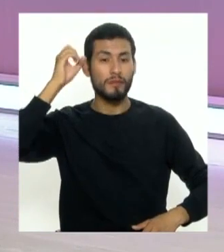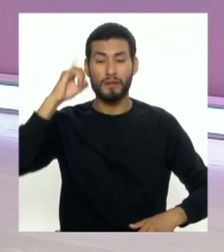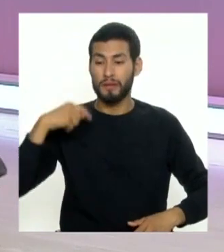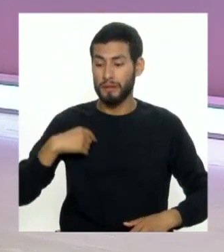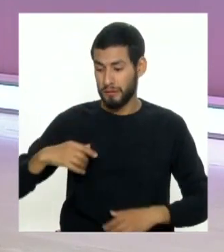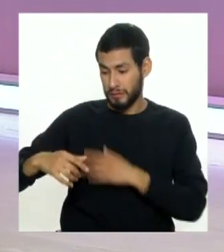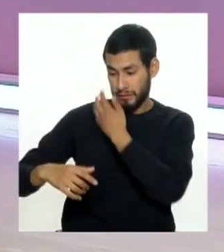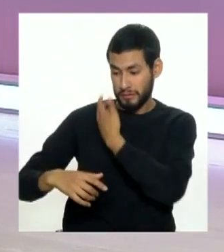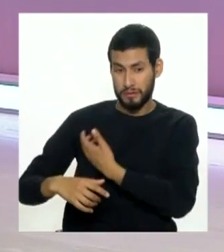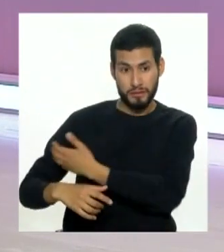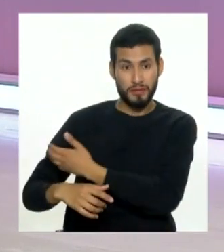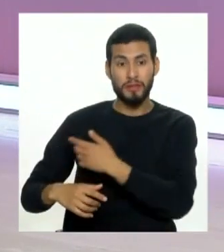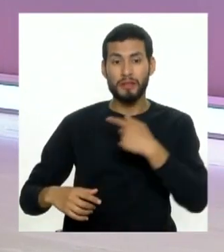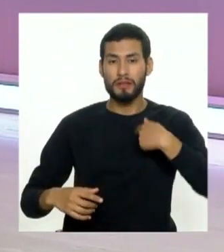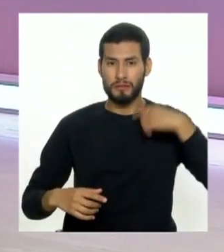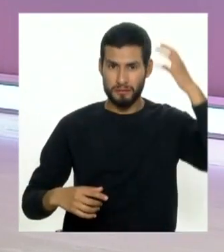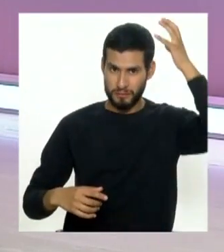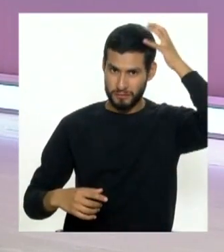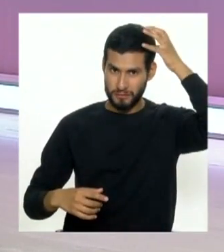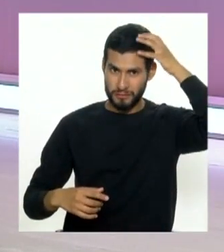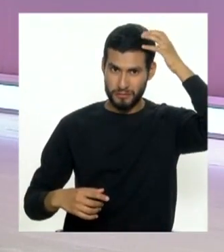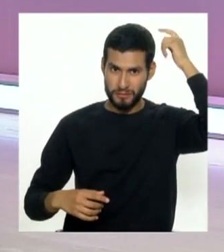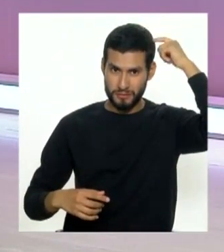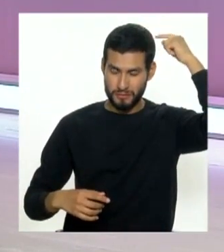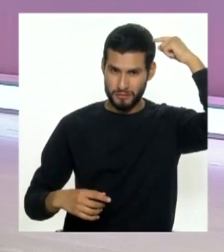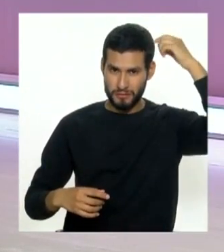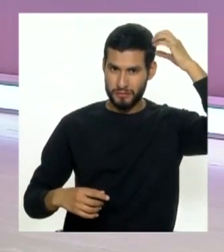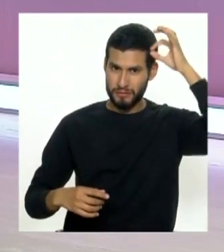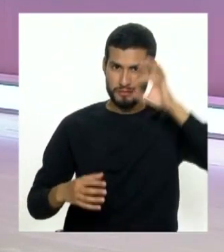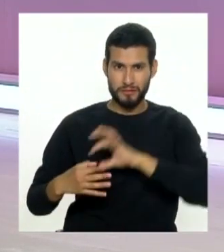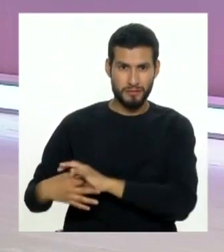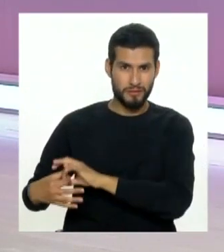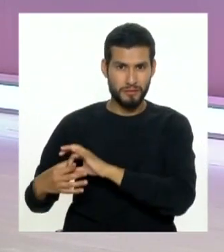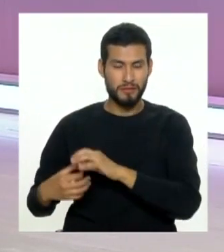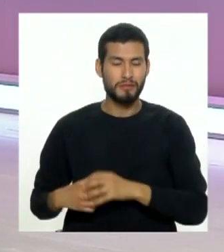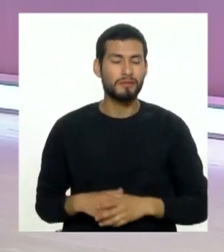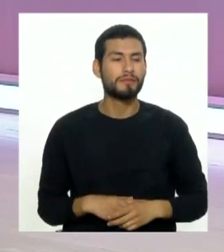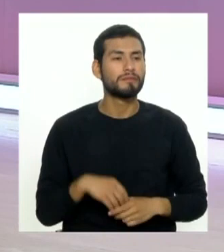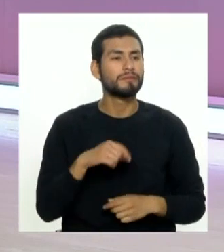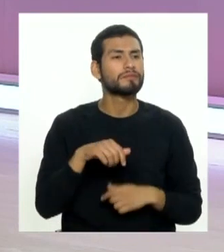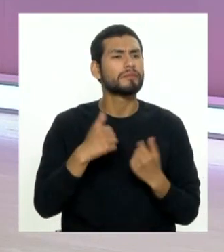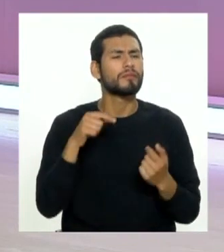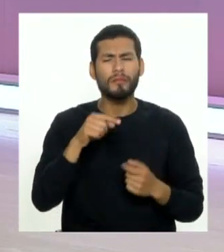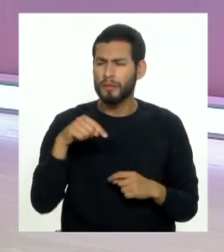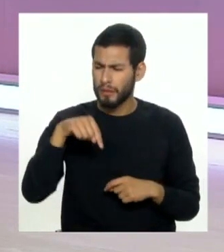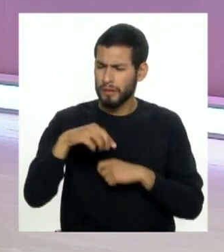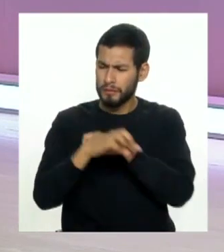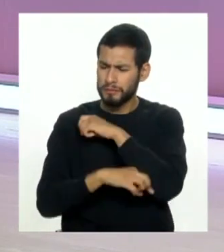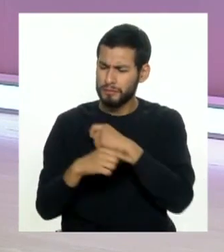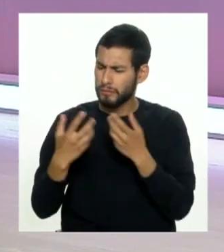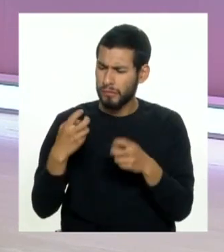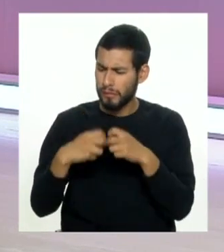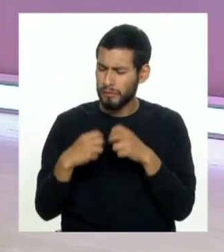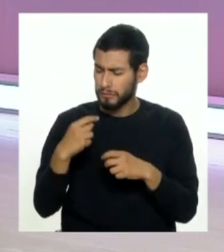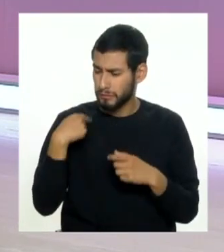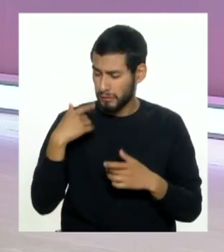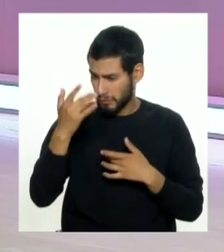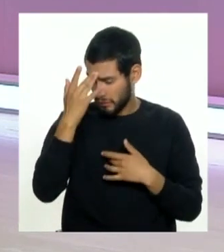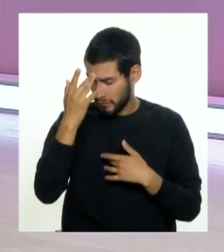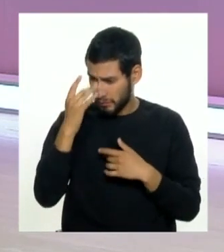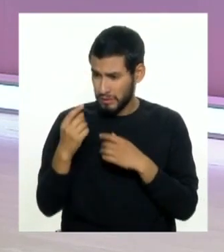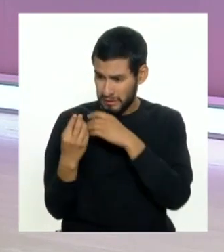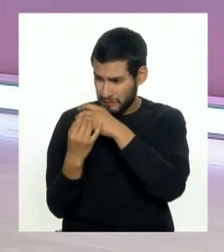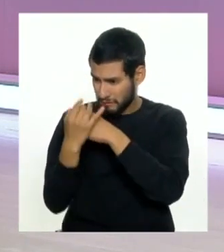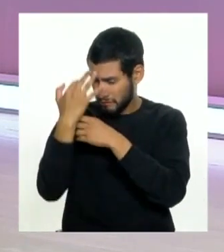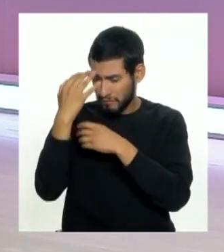es el contralateral. En nuestro país, que tenemos algún problema sanitario también, esto también puede ser producto de una enfermedad infecciosa, parasitaria,